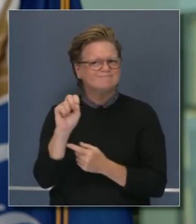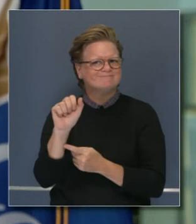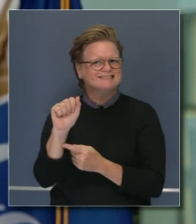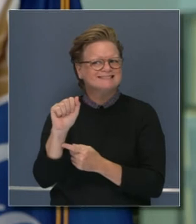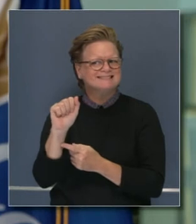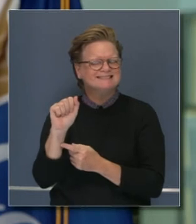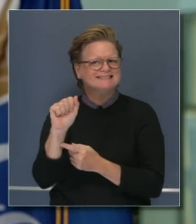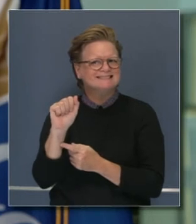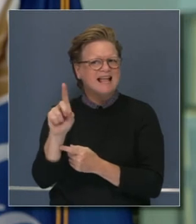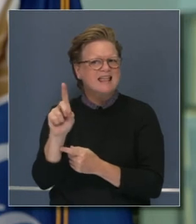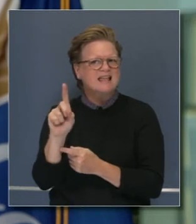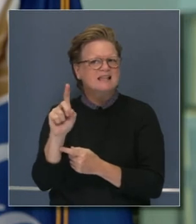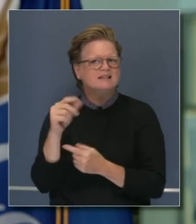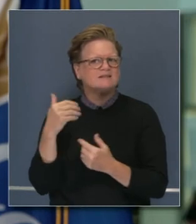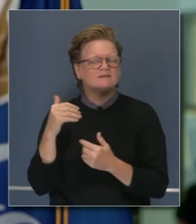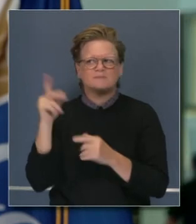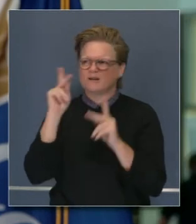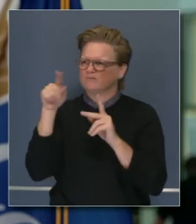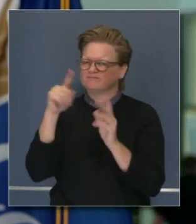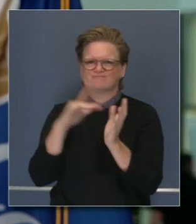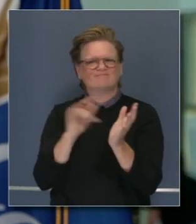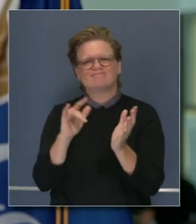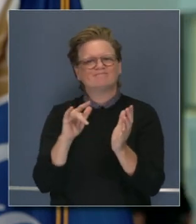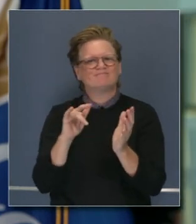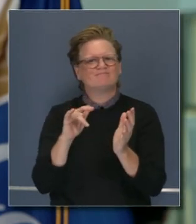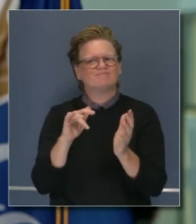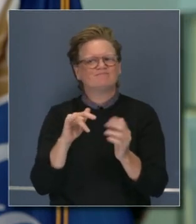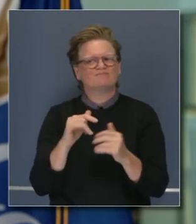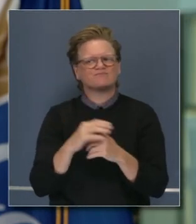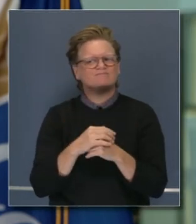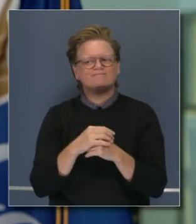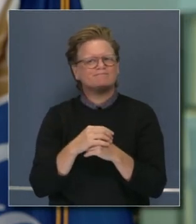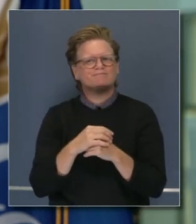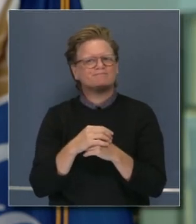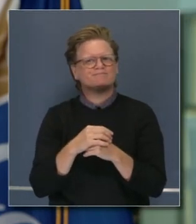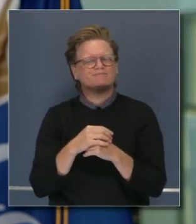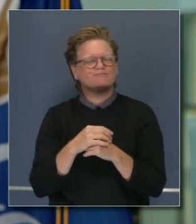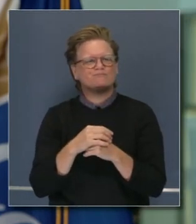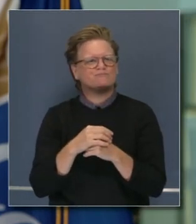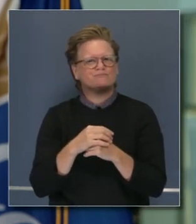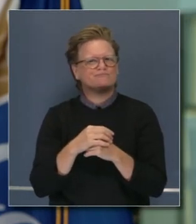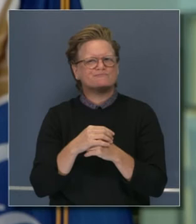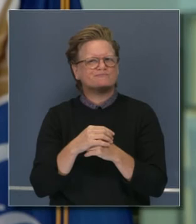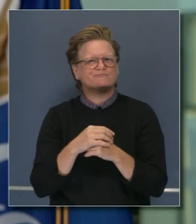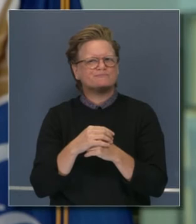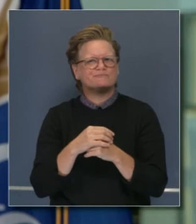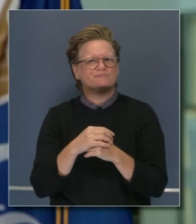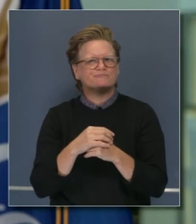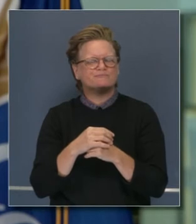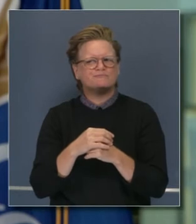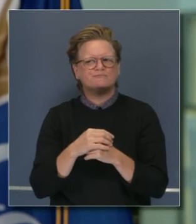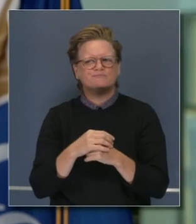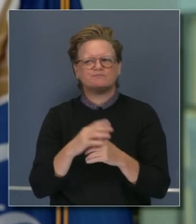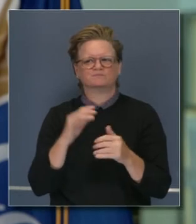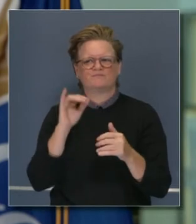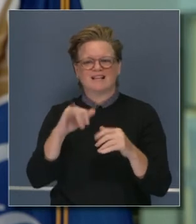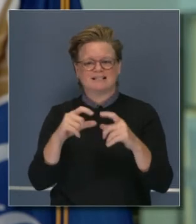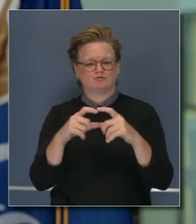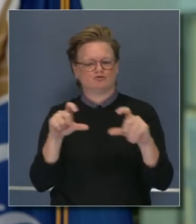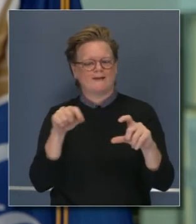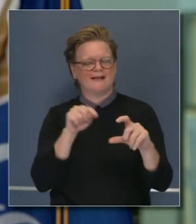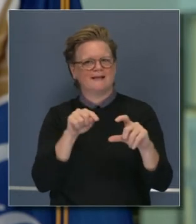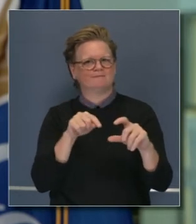siguen tratando de aprovecharse de otros y aprovecharse de estas situaciones. Y por